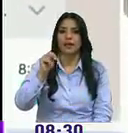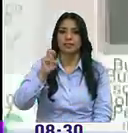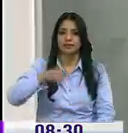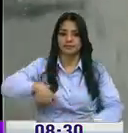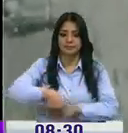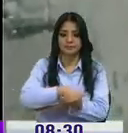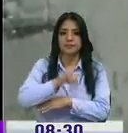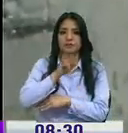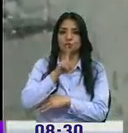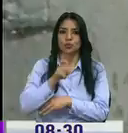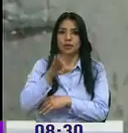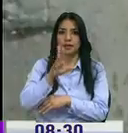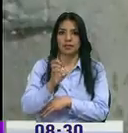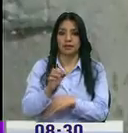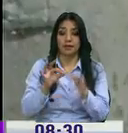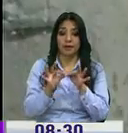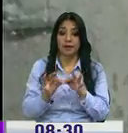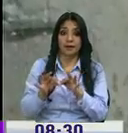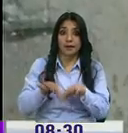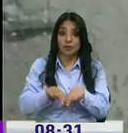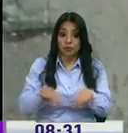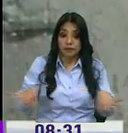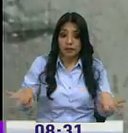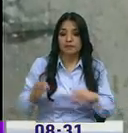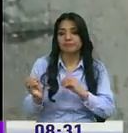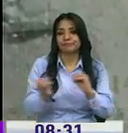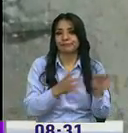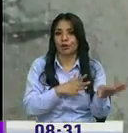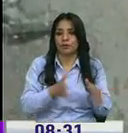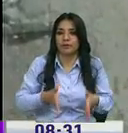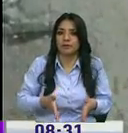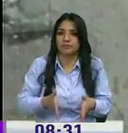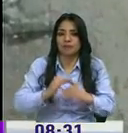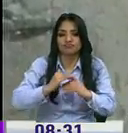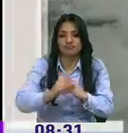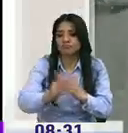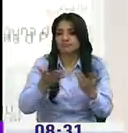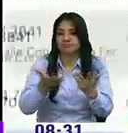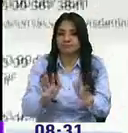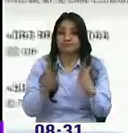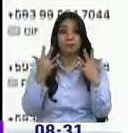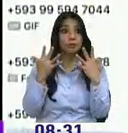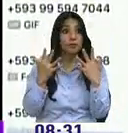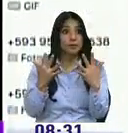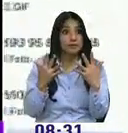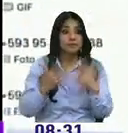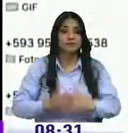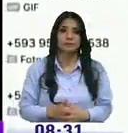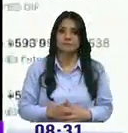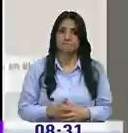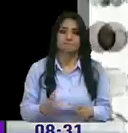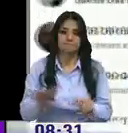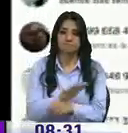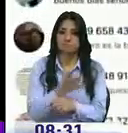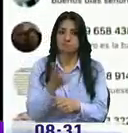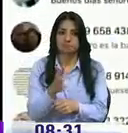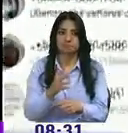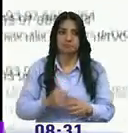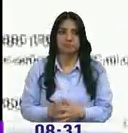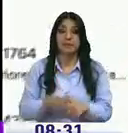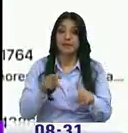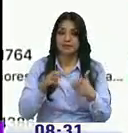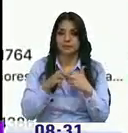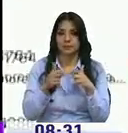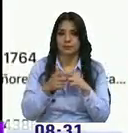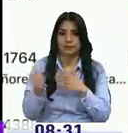Ricardo Isurieta. Arreglaron la tubería y así dejaron la vía. Increíble. Las obras no complementarias. Ese es el